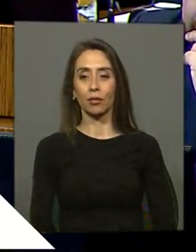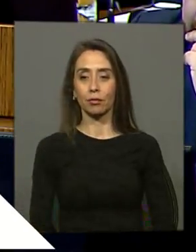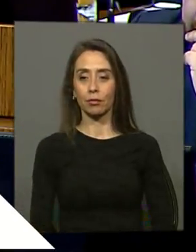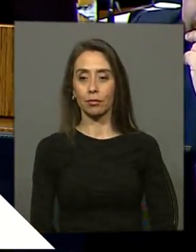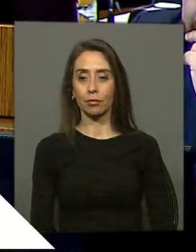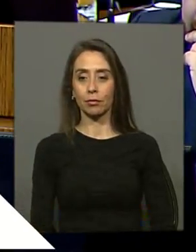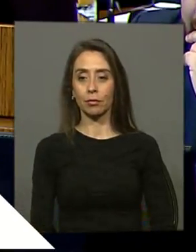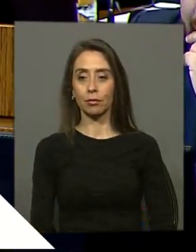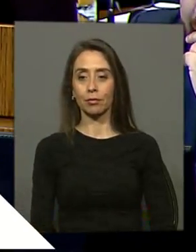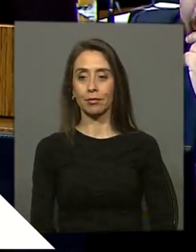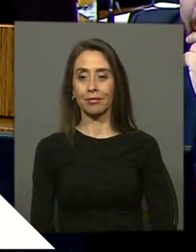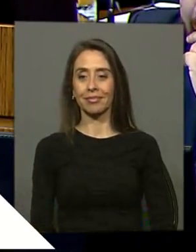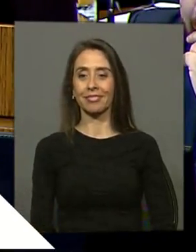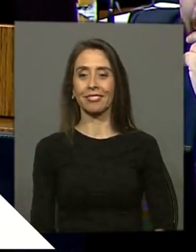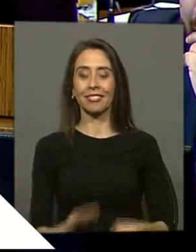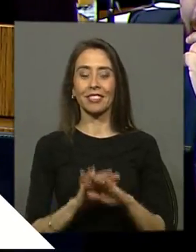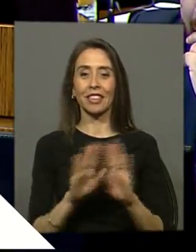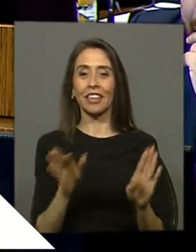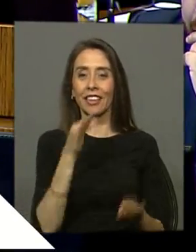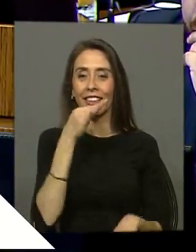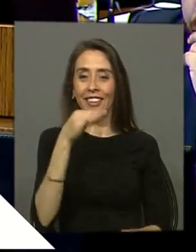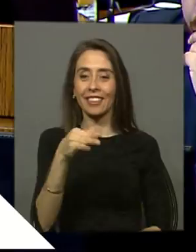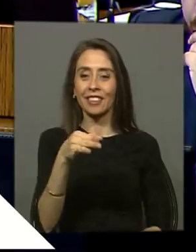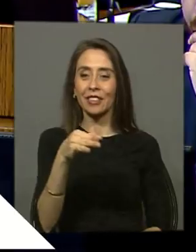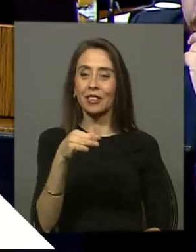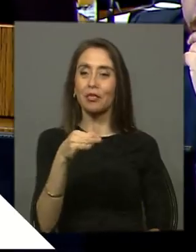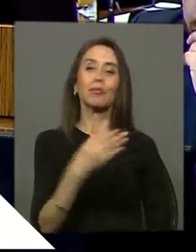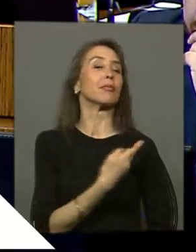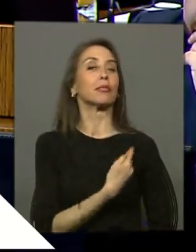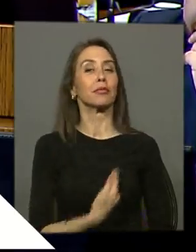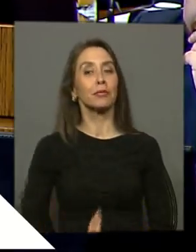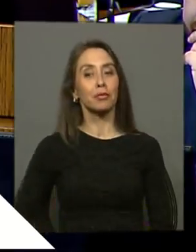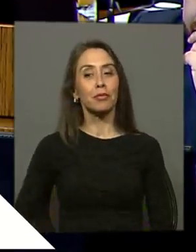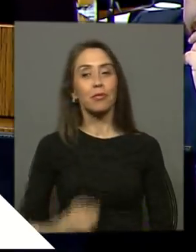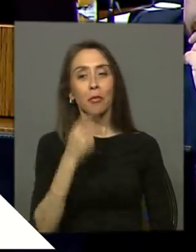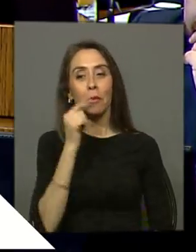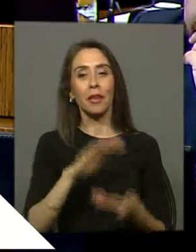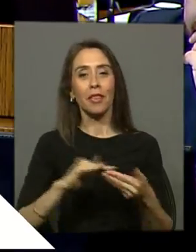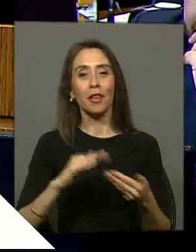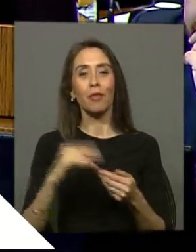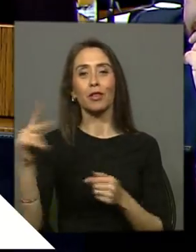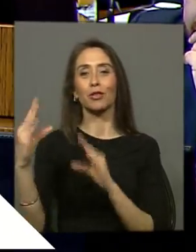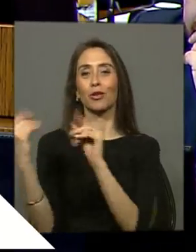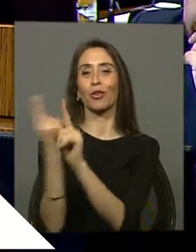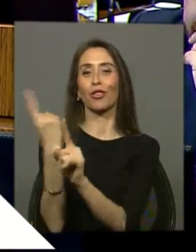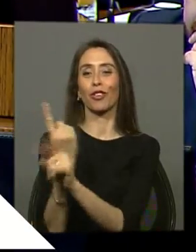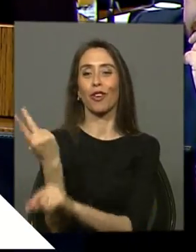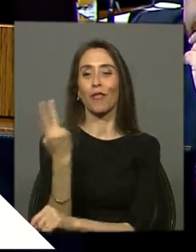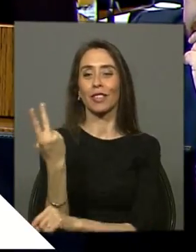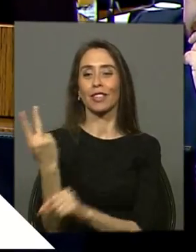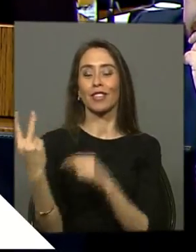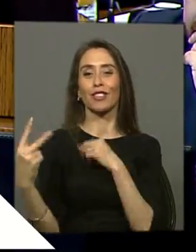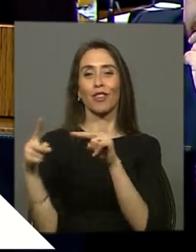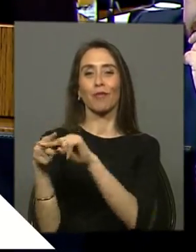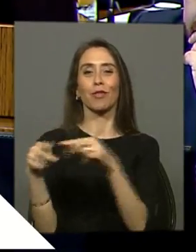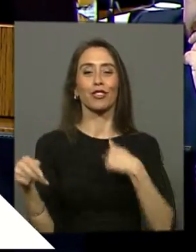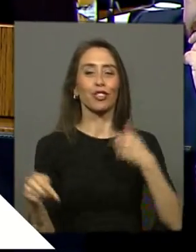solo termino diciendo señor presidente y disculpe que interrumpa su conversación con mi intervención